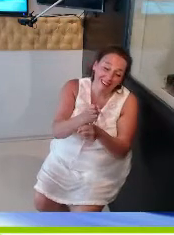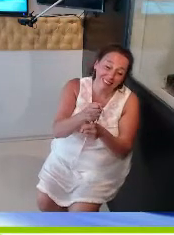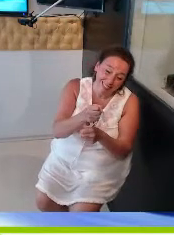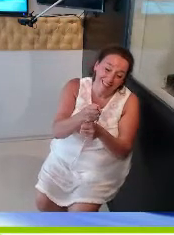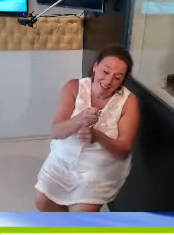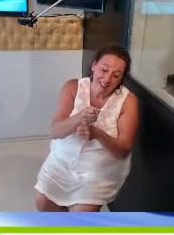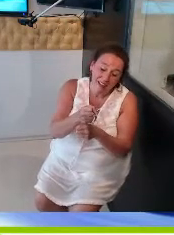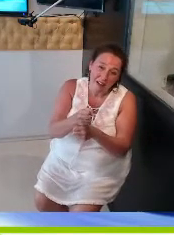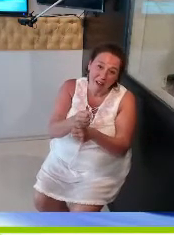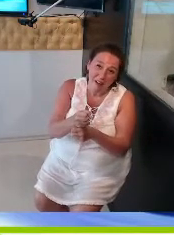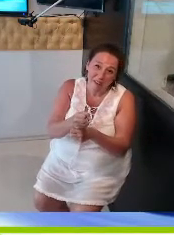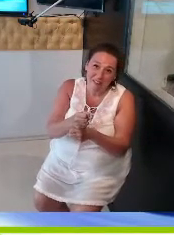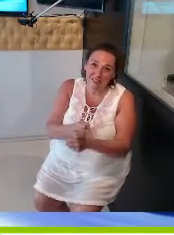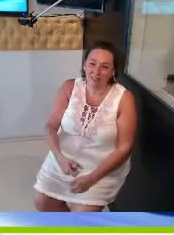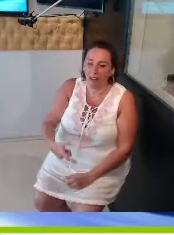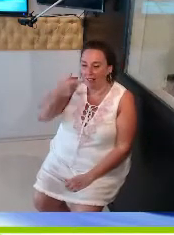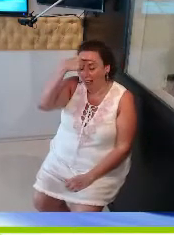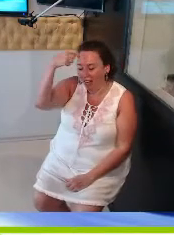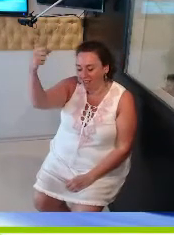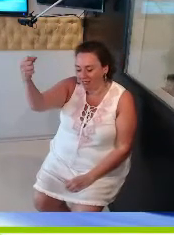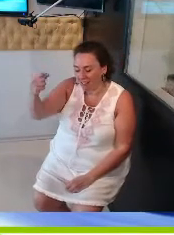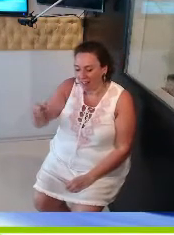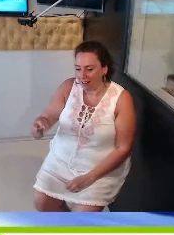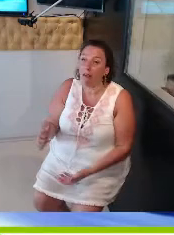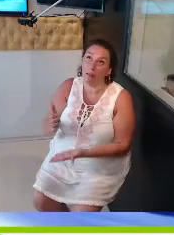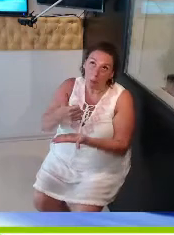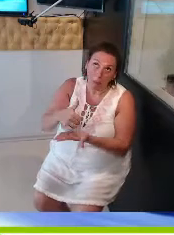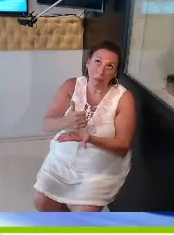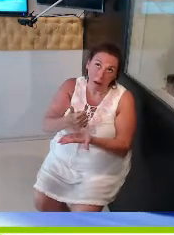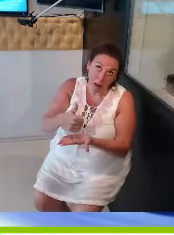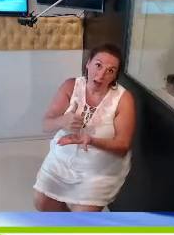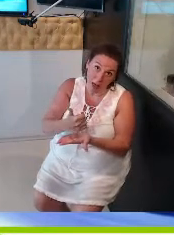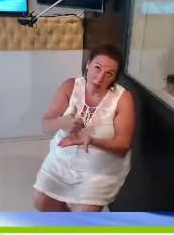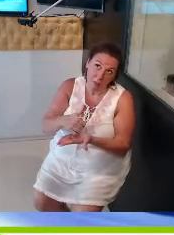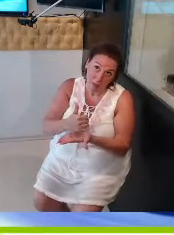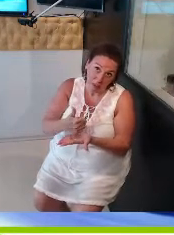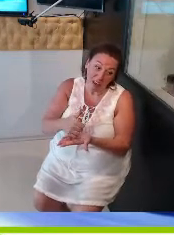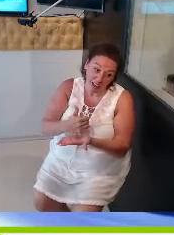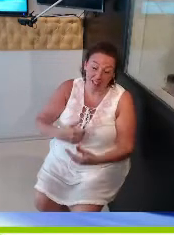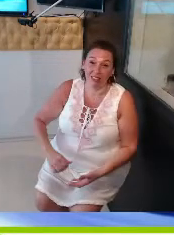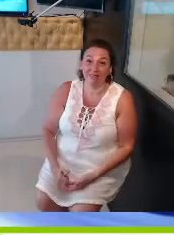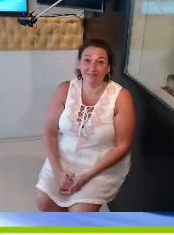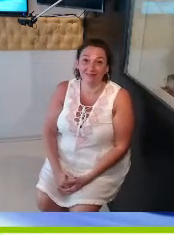me dejó clavado como colectivo y digo... ¿Qué pasó?